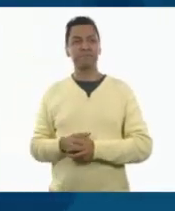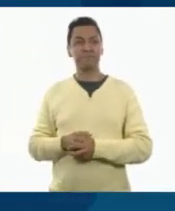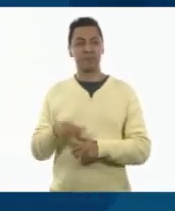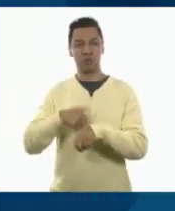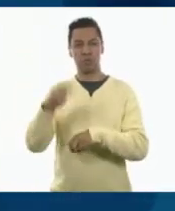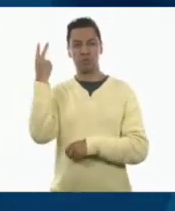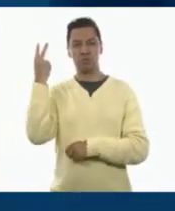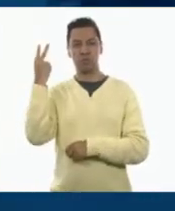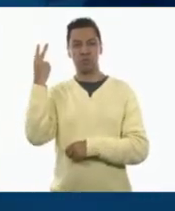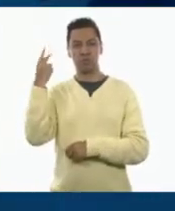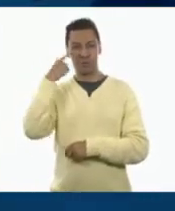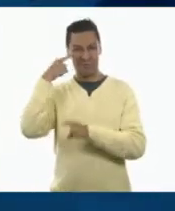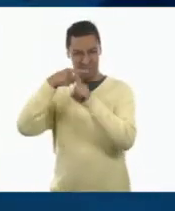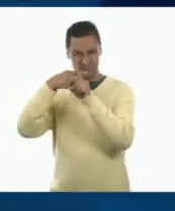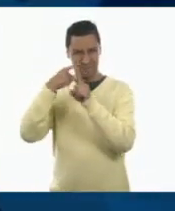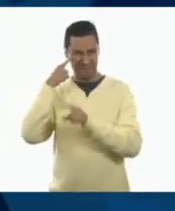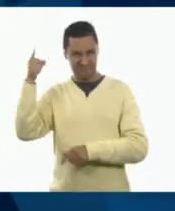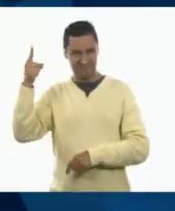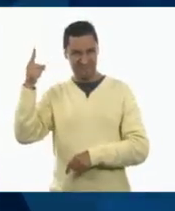más, tiene